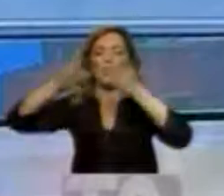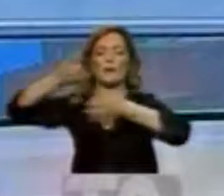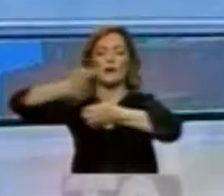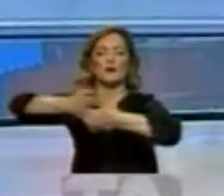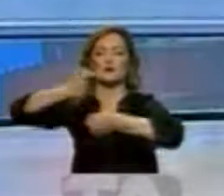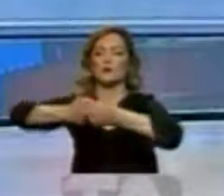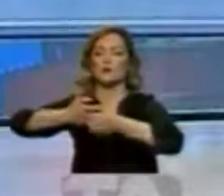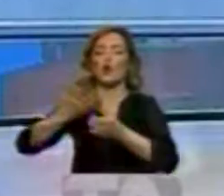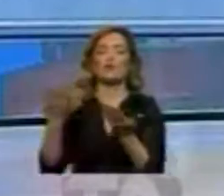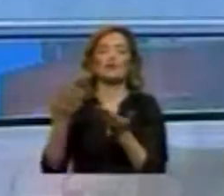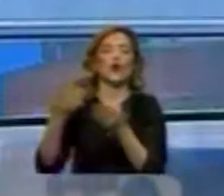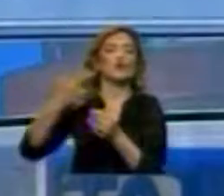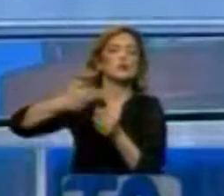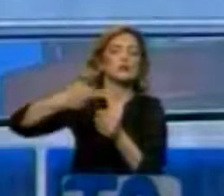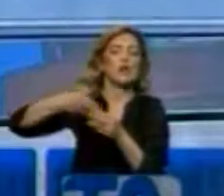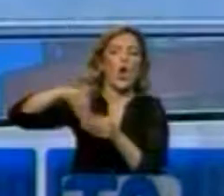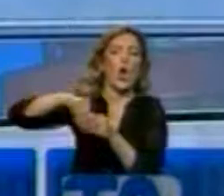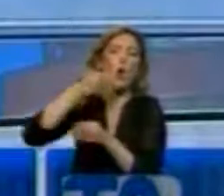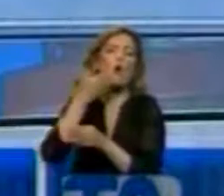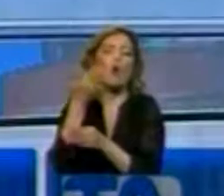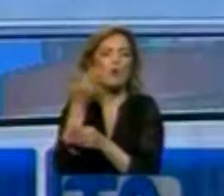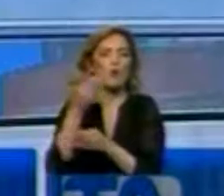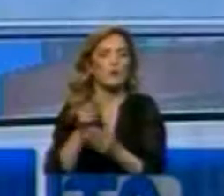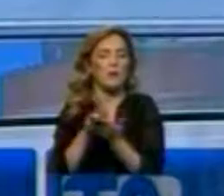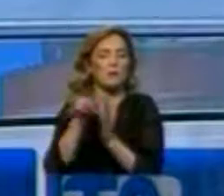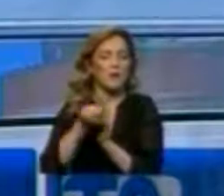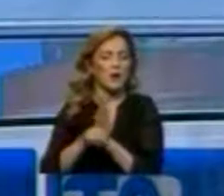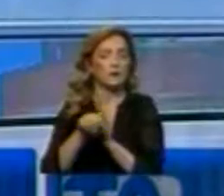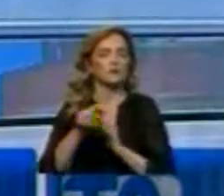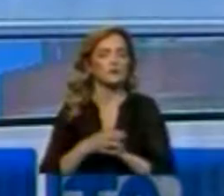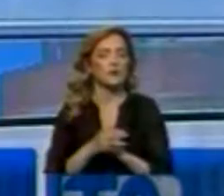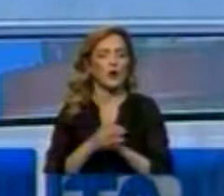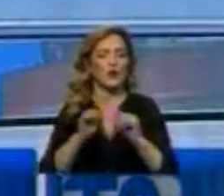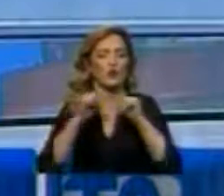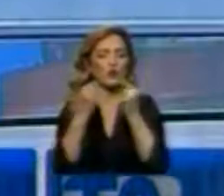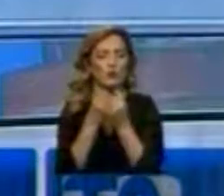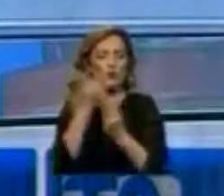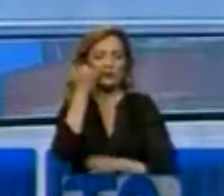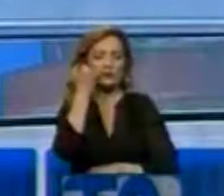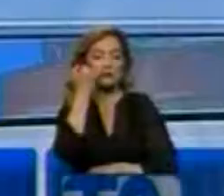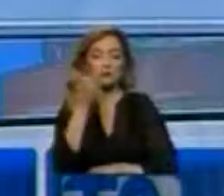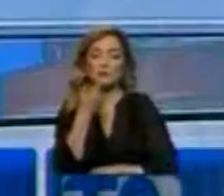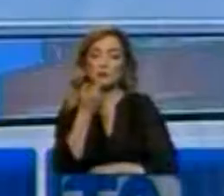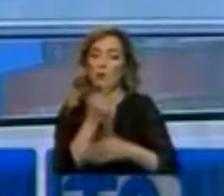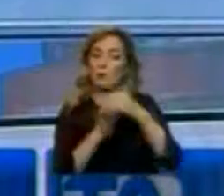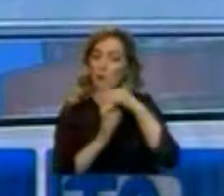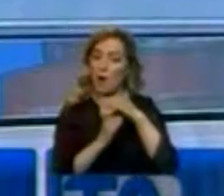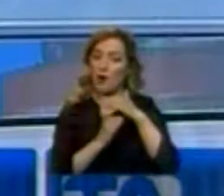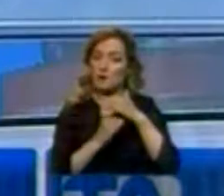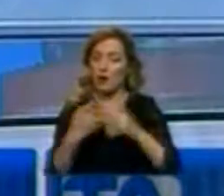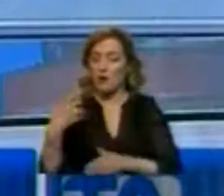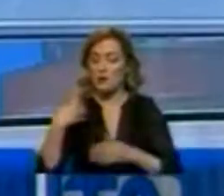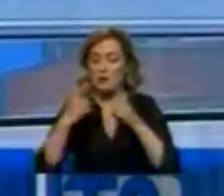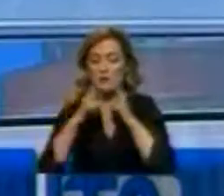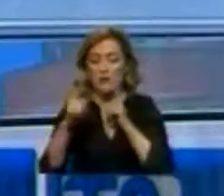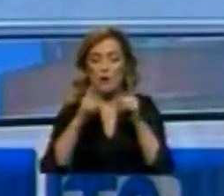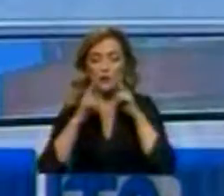propuestas está la del sector indígena, desde donde se ha acordado que la paz es la única garantía para continuar con las conversaciones.